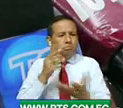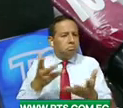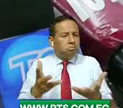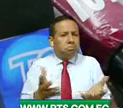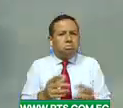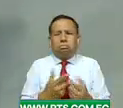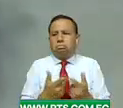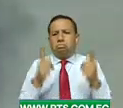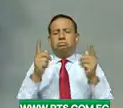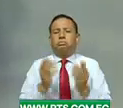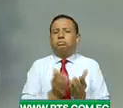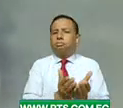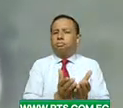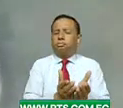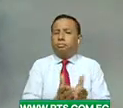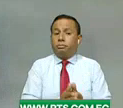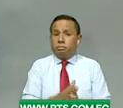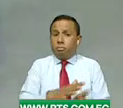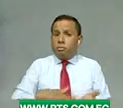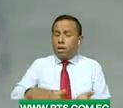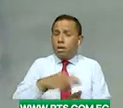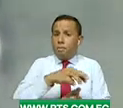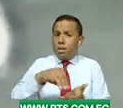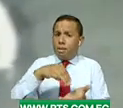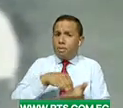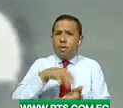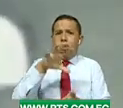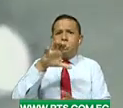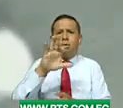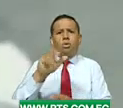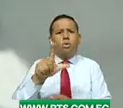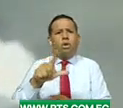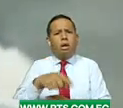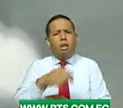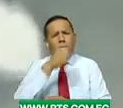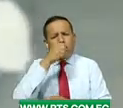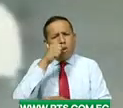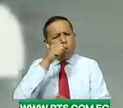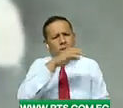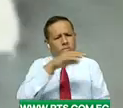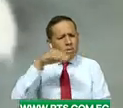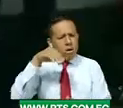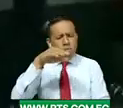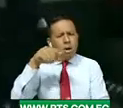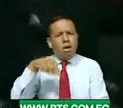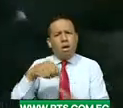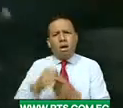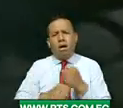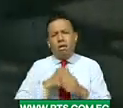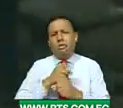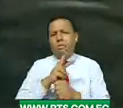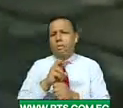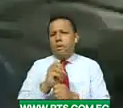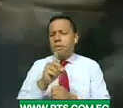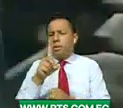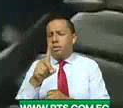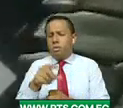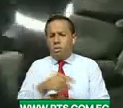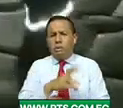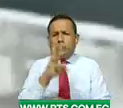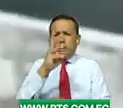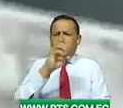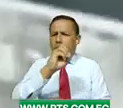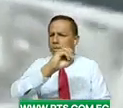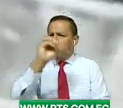navegar. En Manabí, más de 15 toneladas de droga han sido decomisadas en lo que va del año. Más del 60% de estos cargamentos han